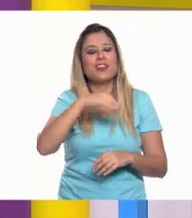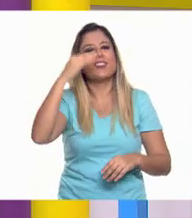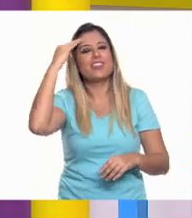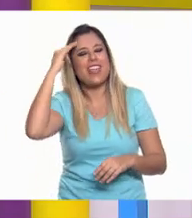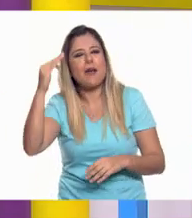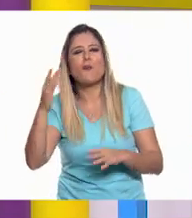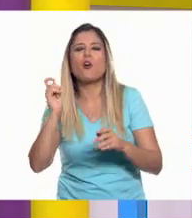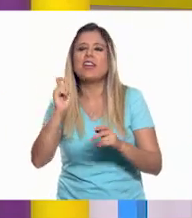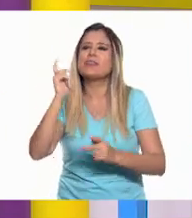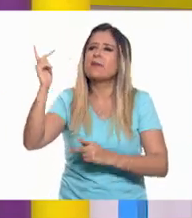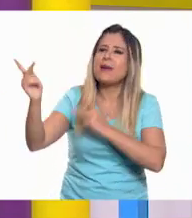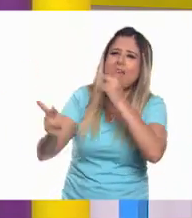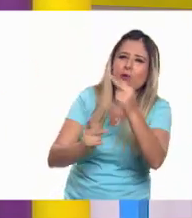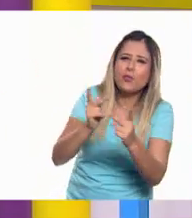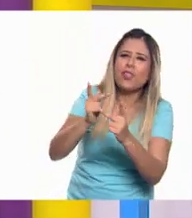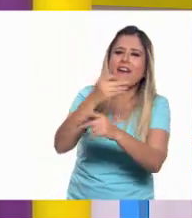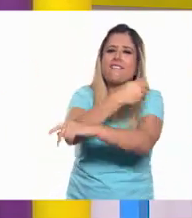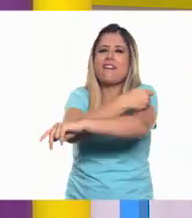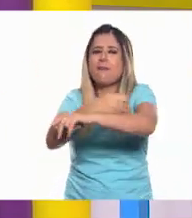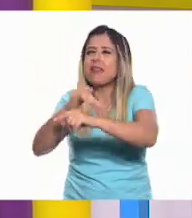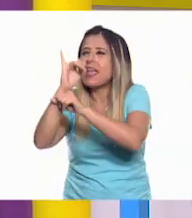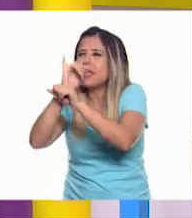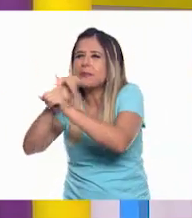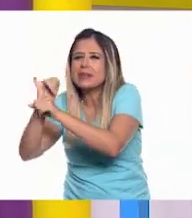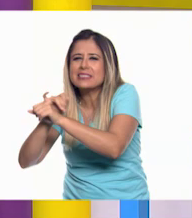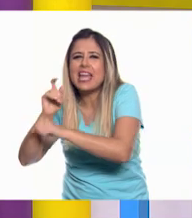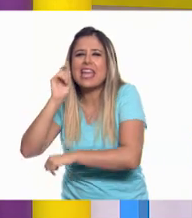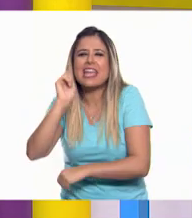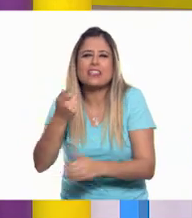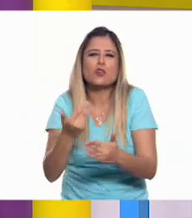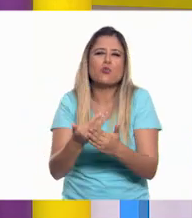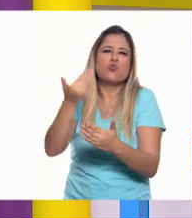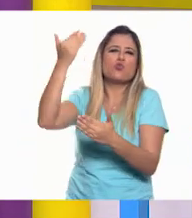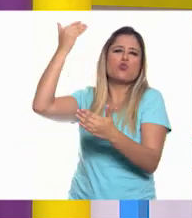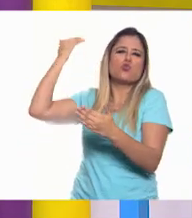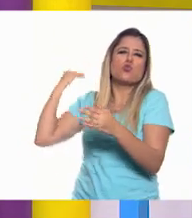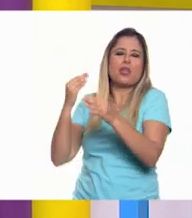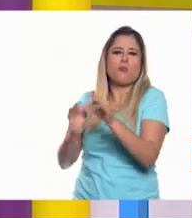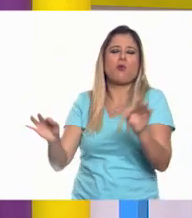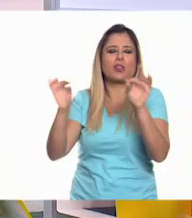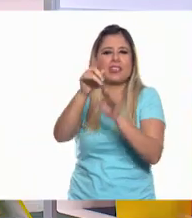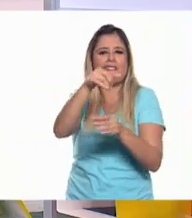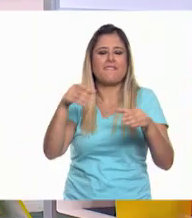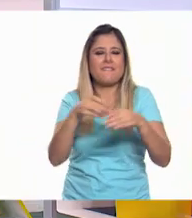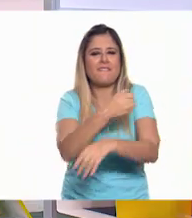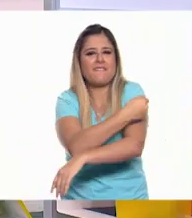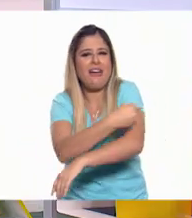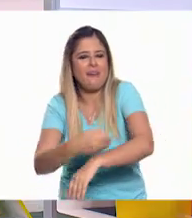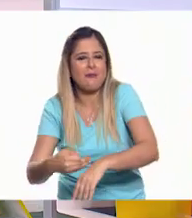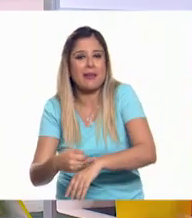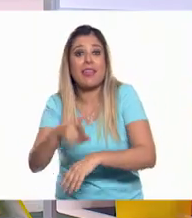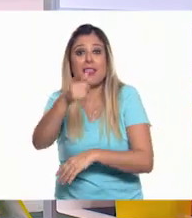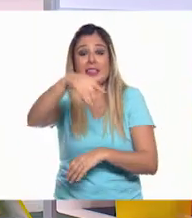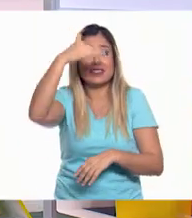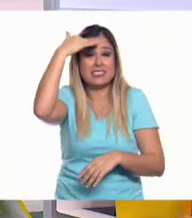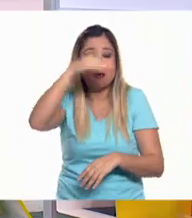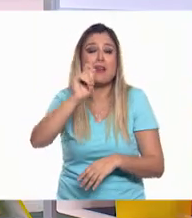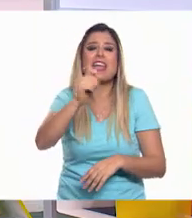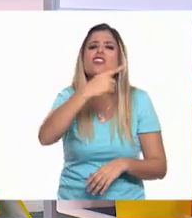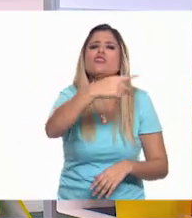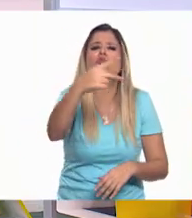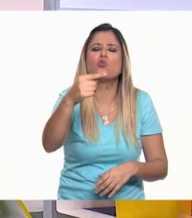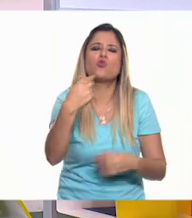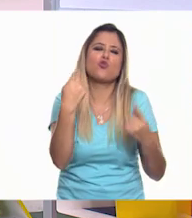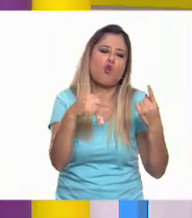ir preguntando, investigando con sus familiares sobre los datos más importantes de su familia. En este caso, debes saber los tuyos, como